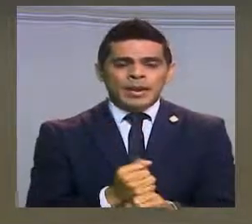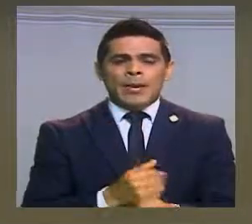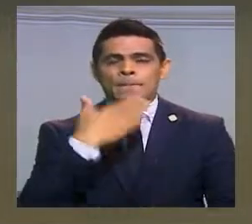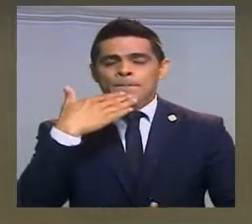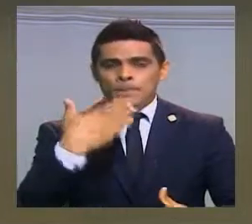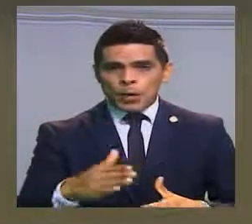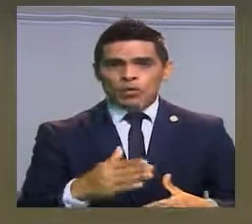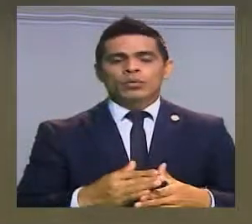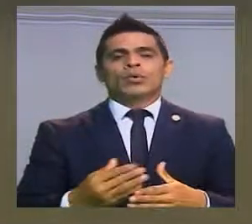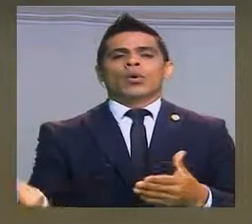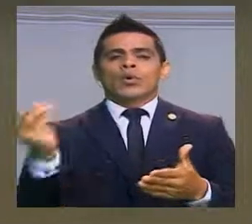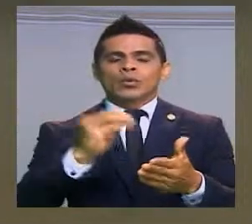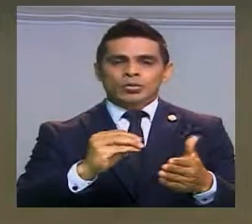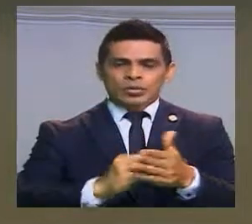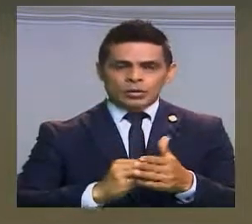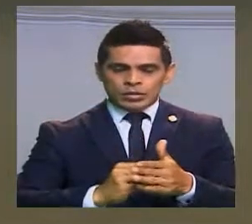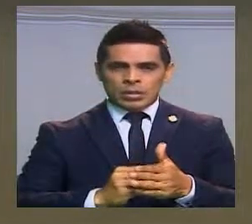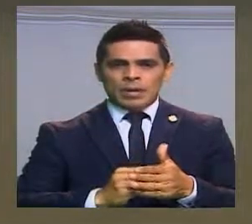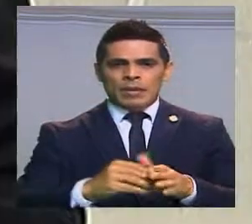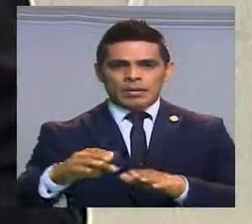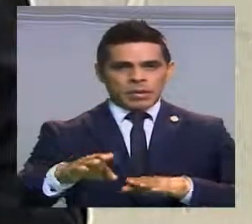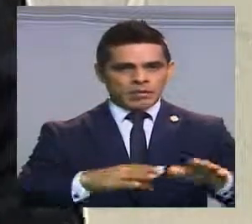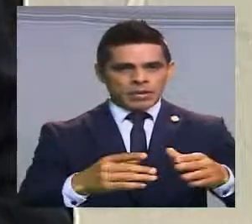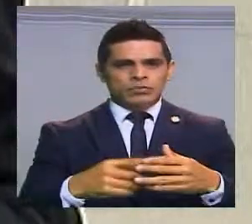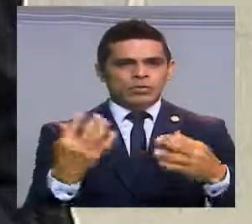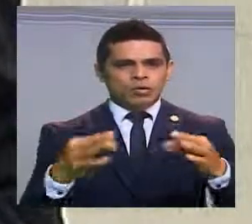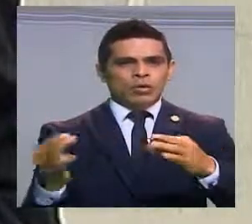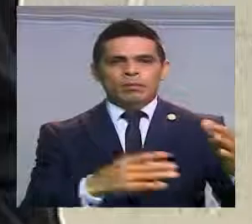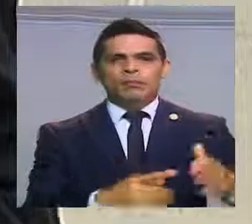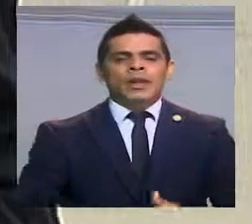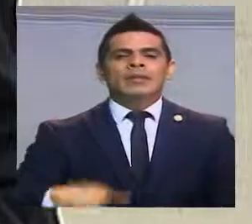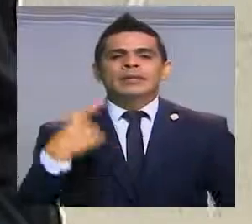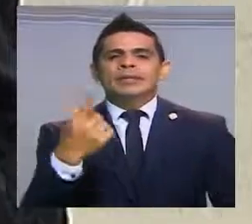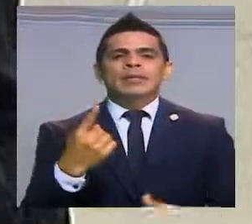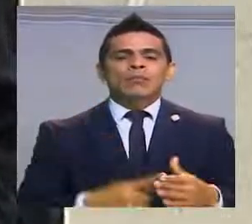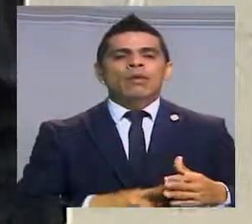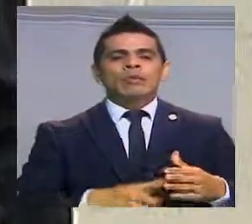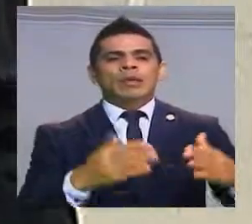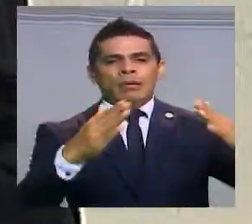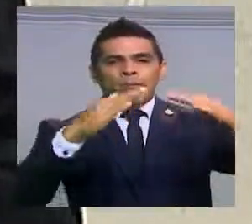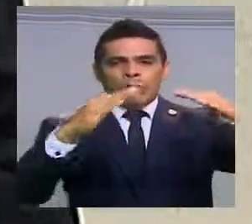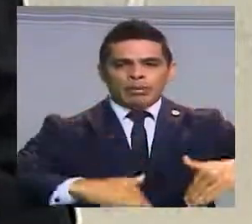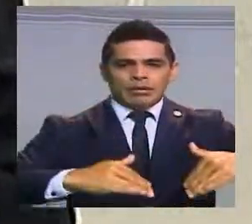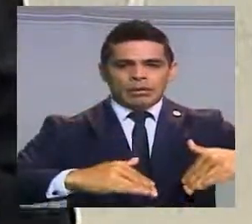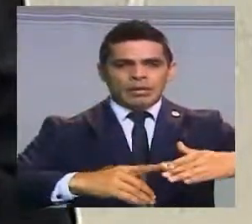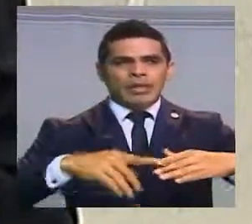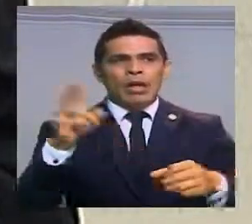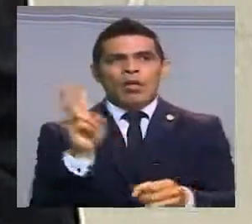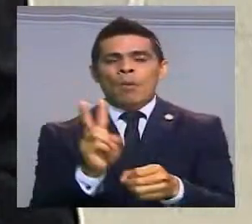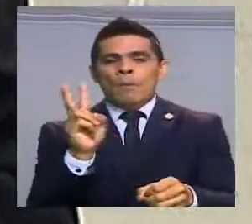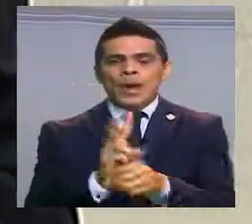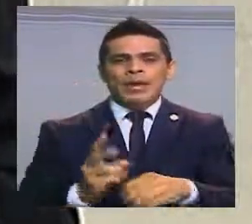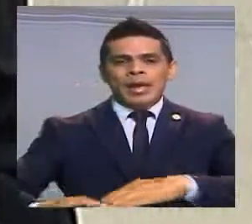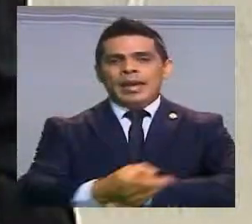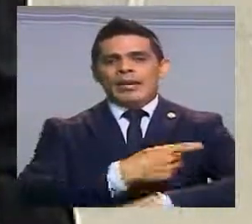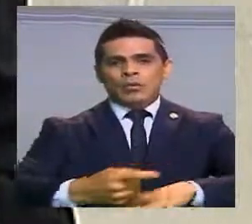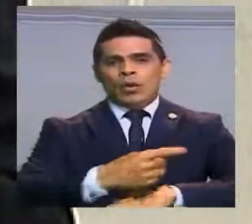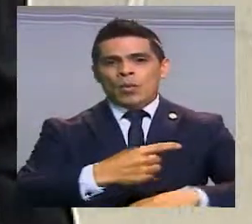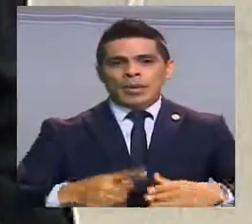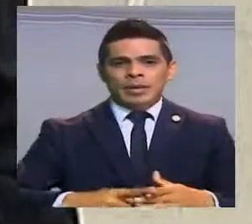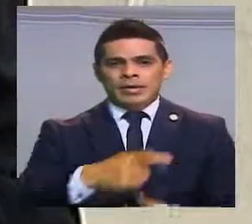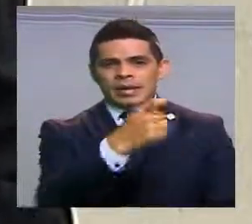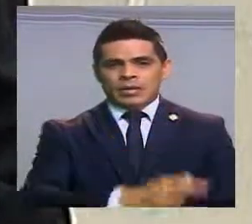más pronto posible. Veamos. Tras la caída del puente Guanape en el estado Vargas, el gobernador de la entidad litoralense,